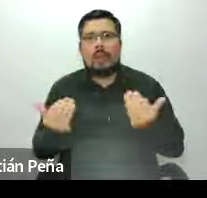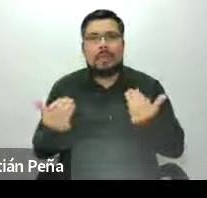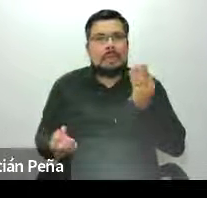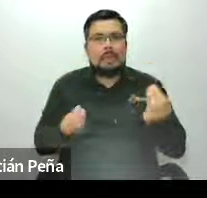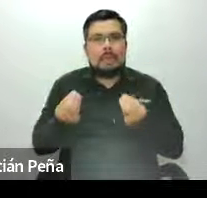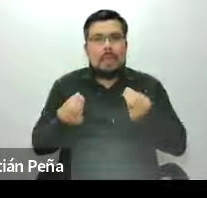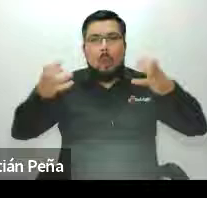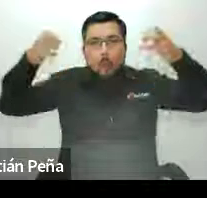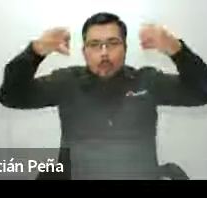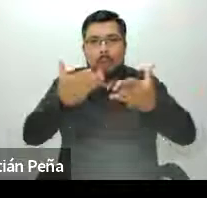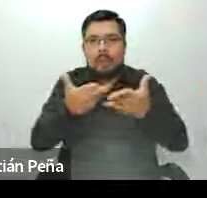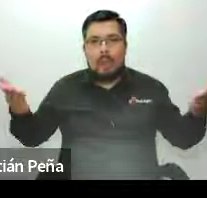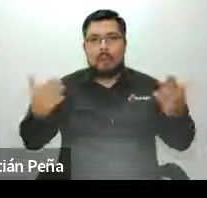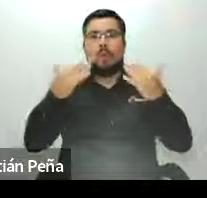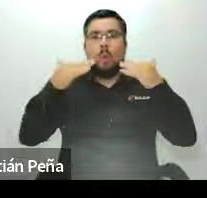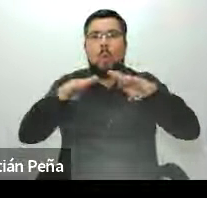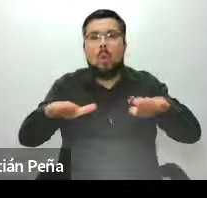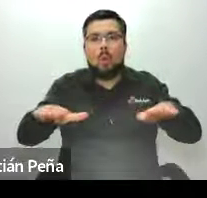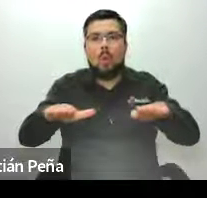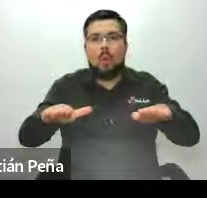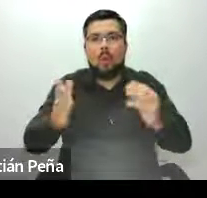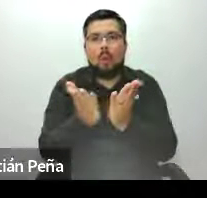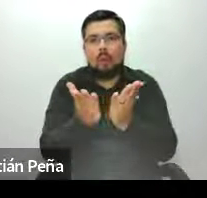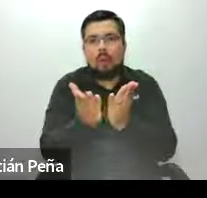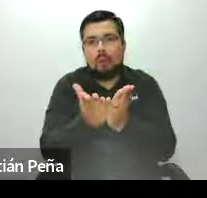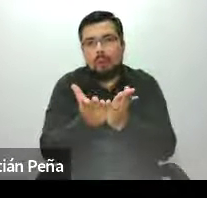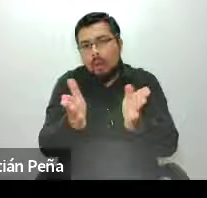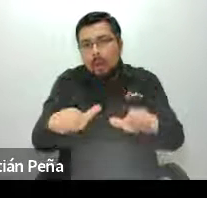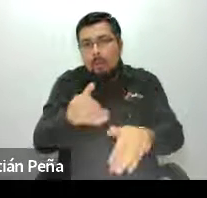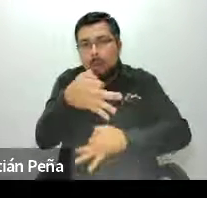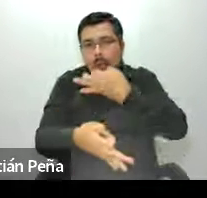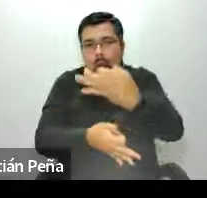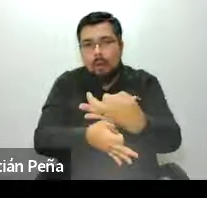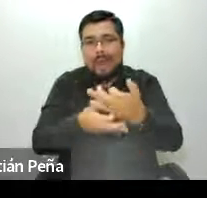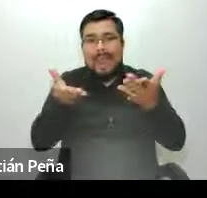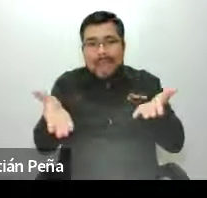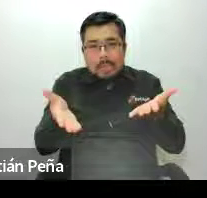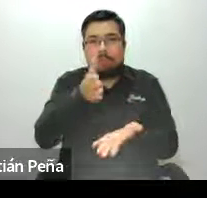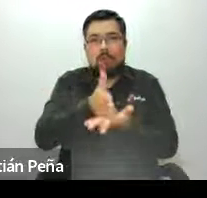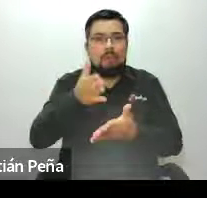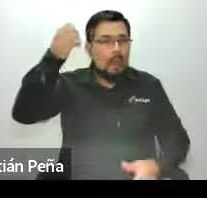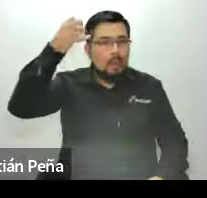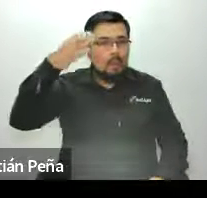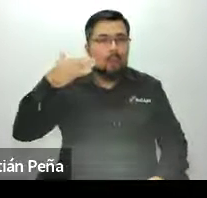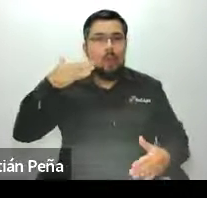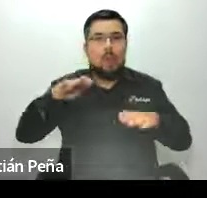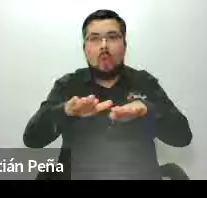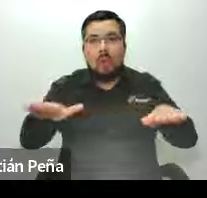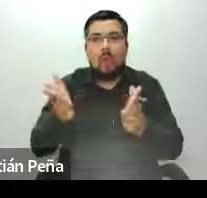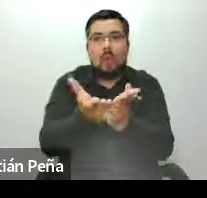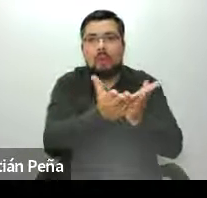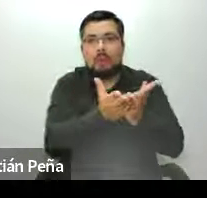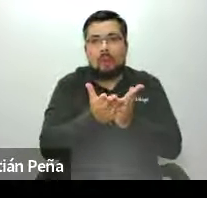los criterios que hemos planteado consideramos que eran lo que tienen que aprender los estudiantes. Y no confundir de alguna manera que